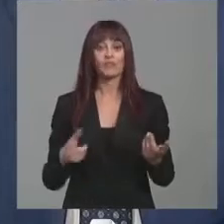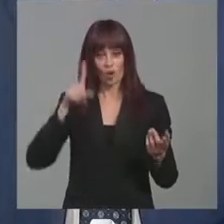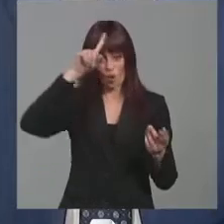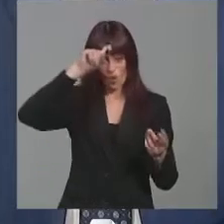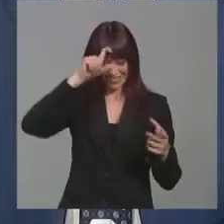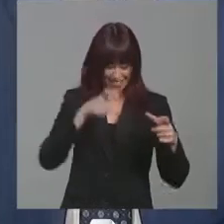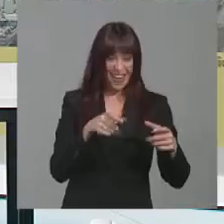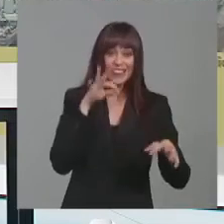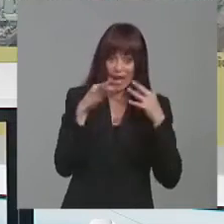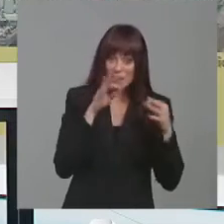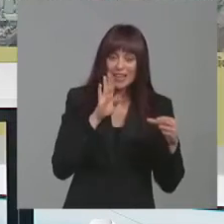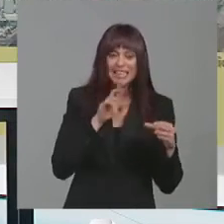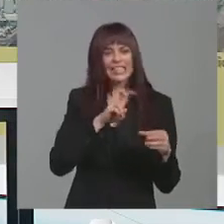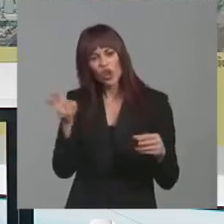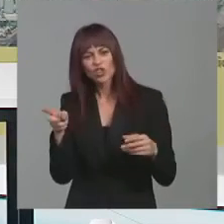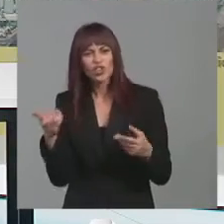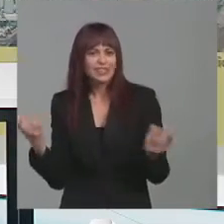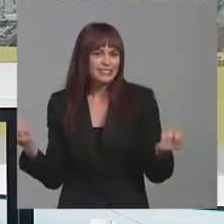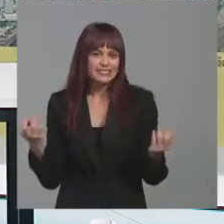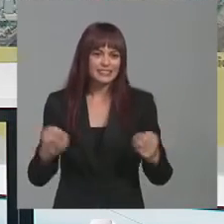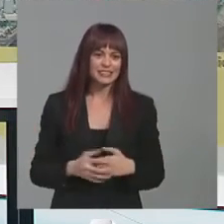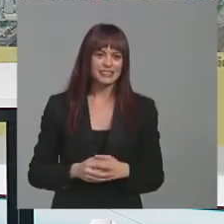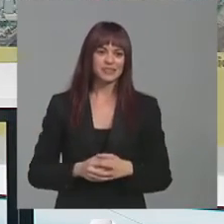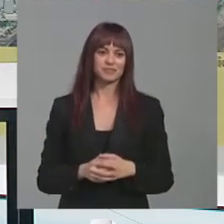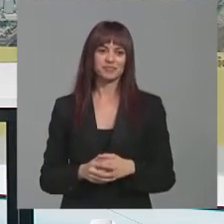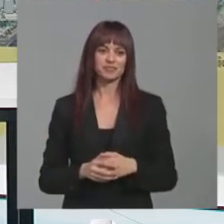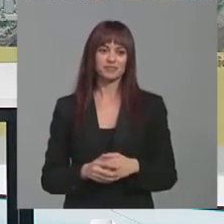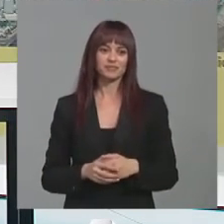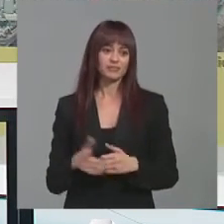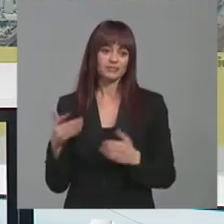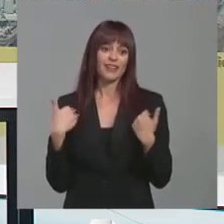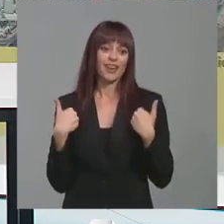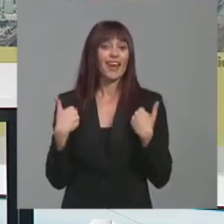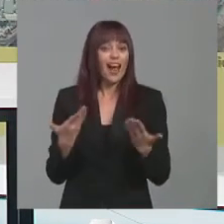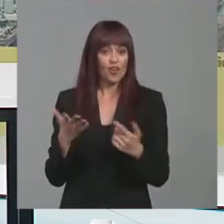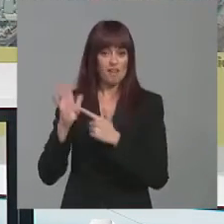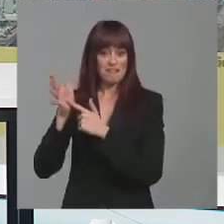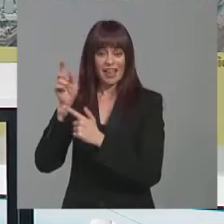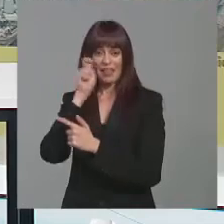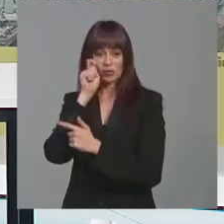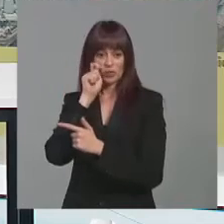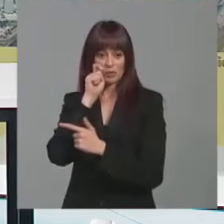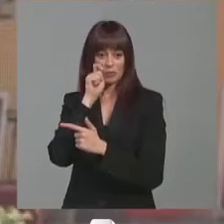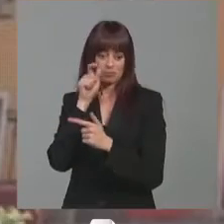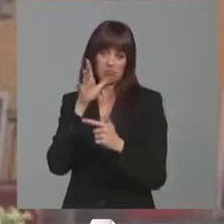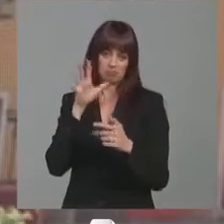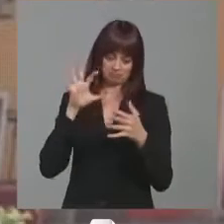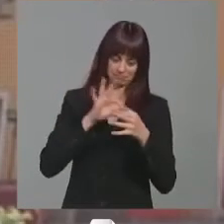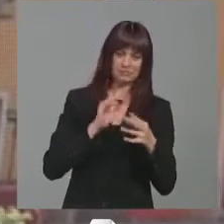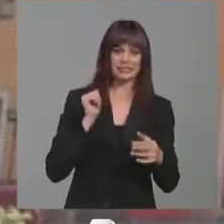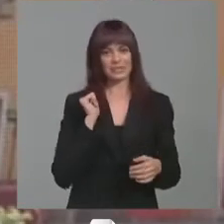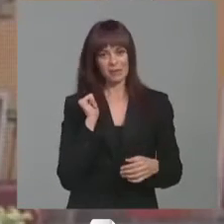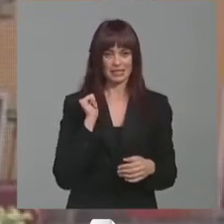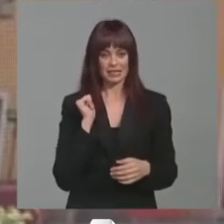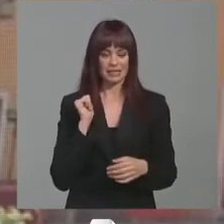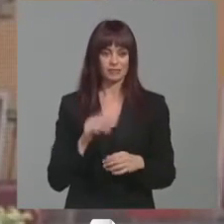que ya lo he explicado y otro es alde bueno este es el uno de los obsequios que hemos regalado en fitur haciendo alusión a nuestra semana santa un alto en el